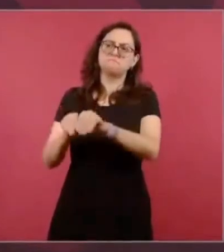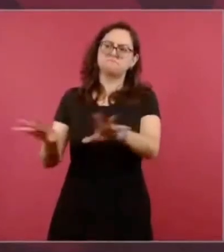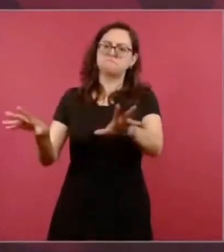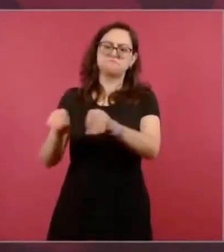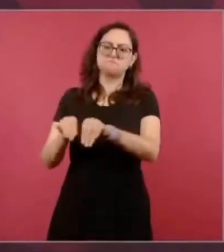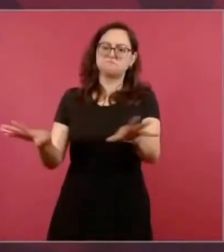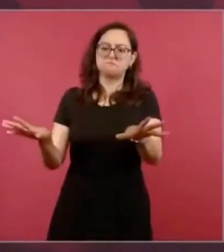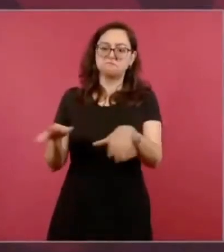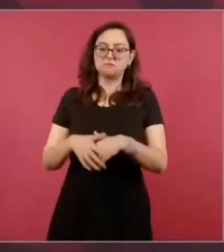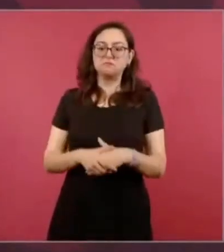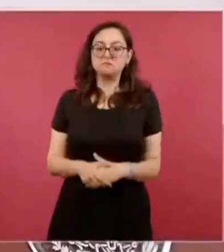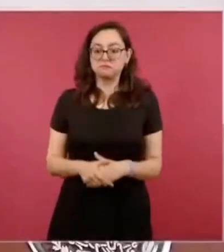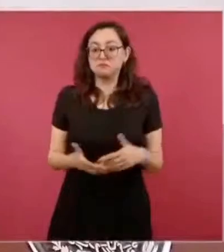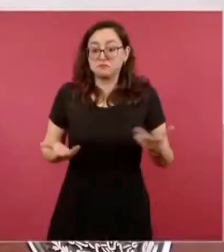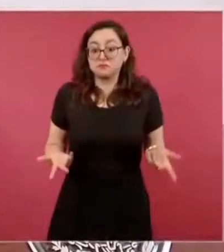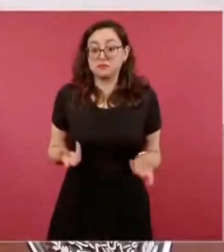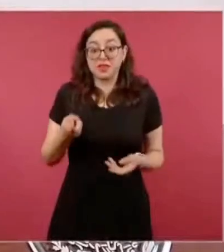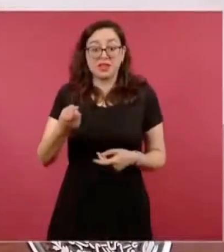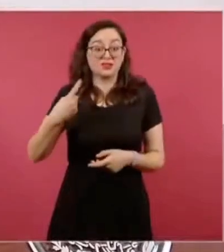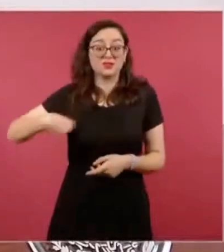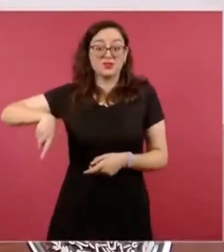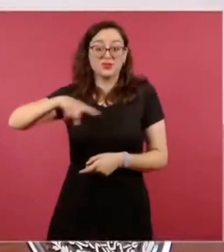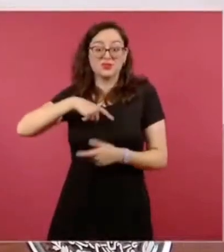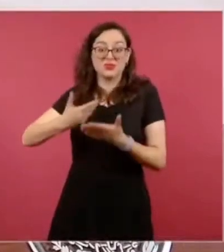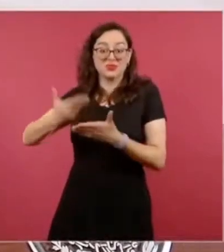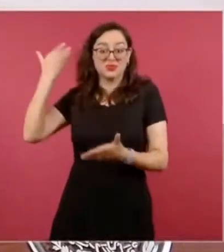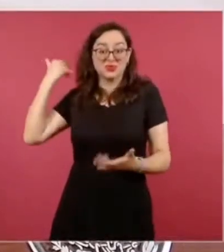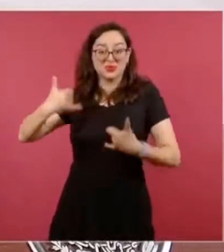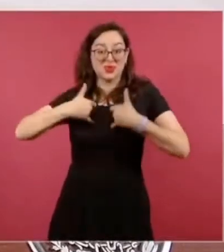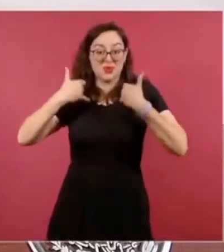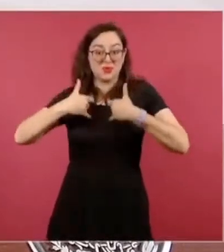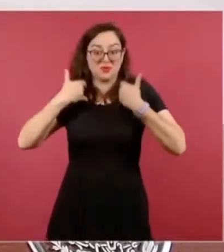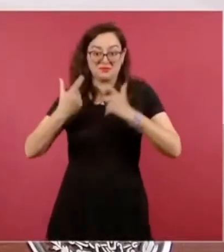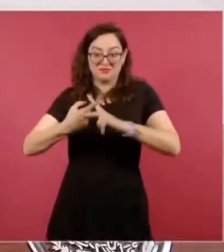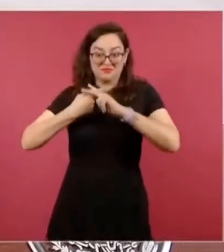cuando nosotros nos formamos, cuando nosotros